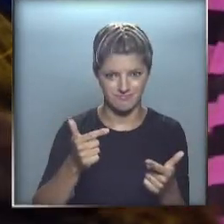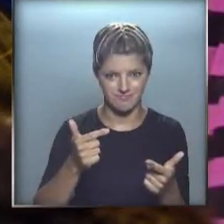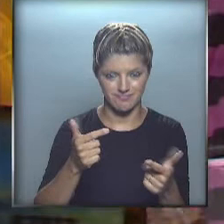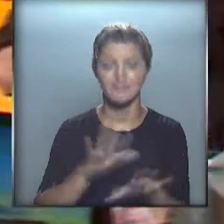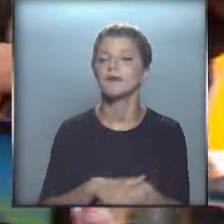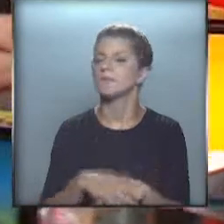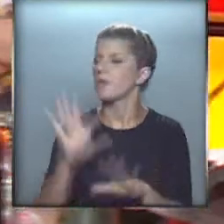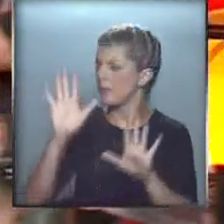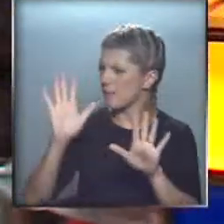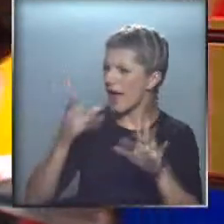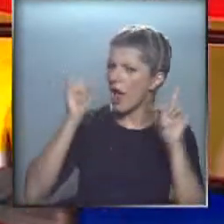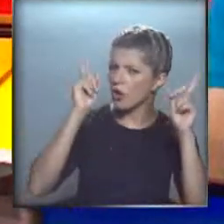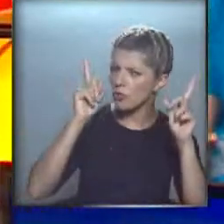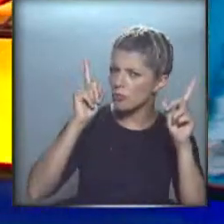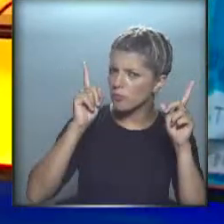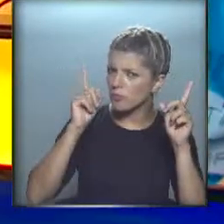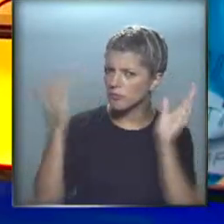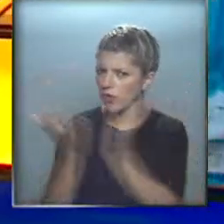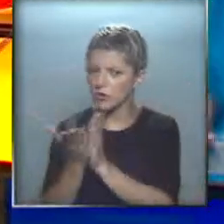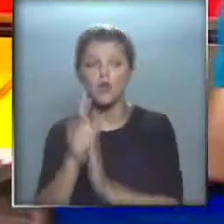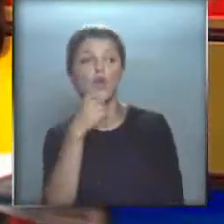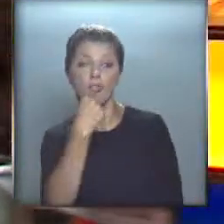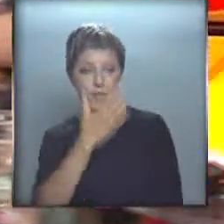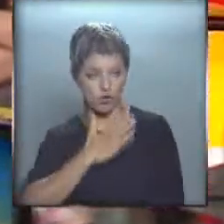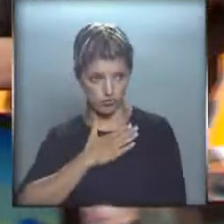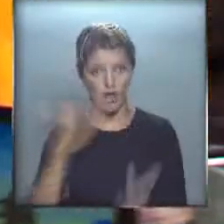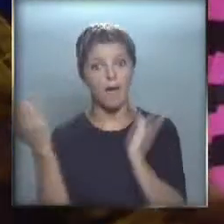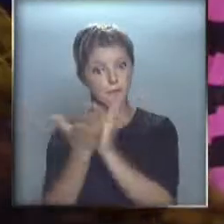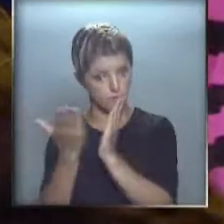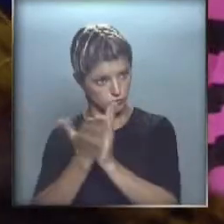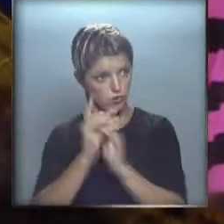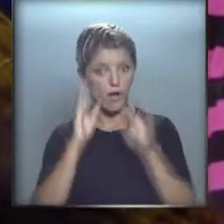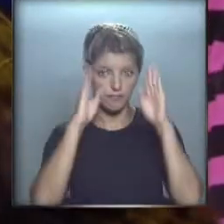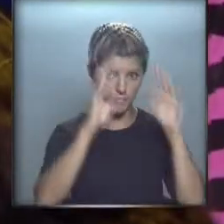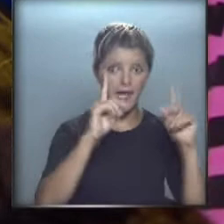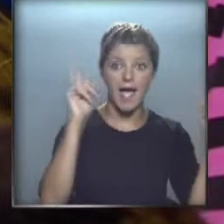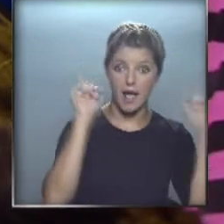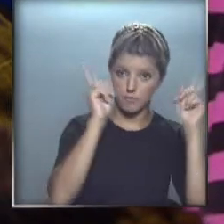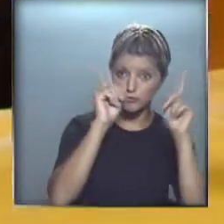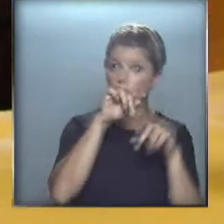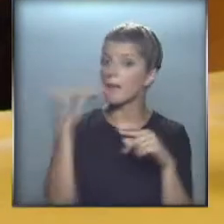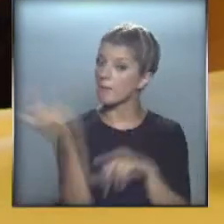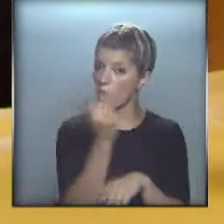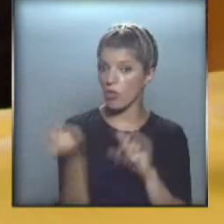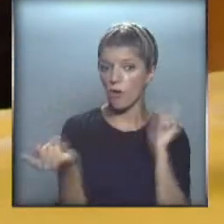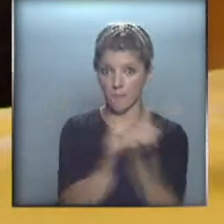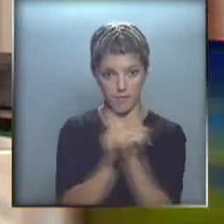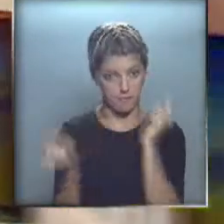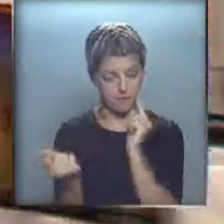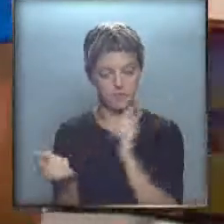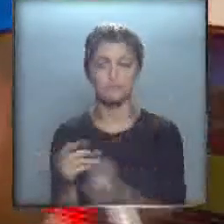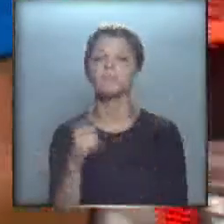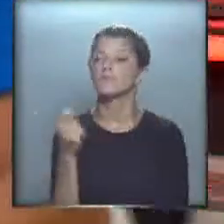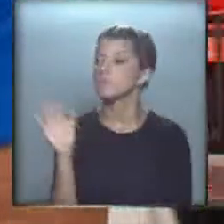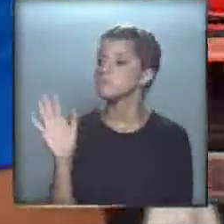al profesor o el profesor sí. o a los No, alumnos? Yo digo que los alumnos. Los ambos, algunos son así iguales. Uh-huh. A ver,